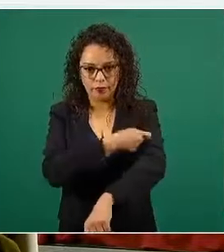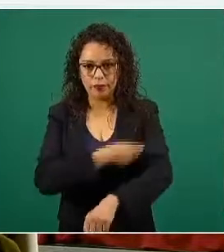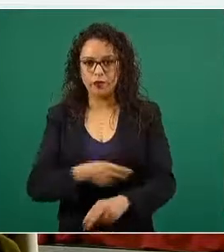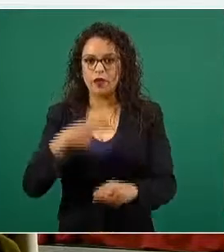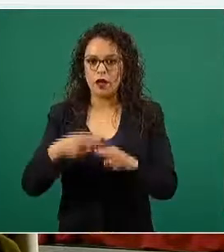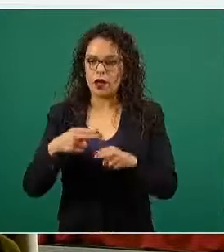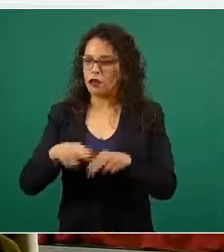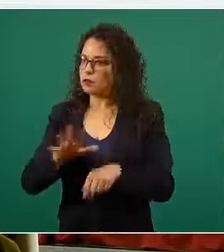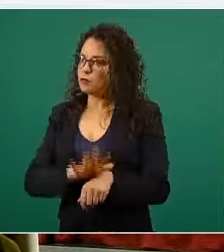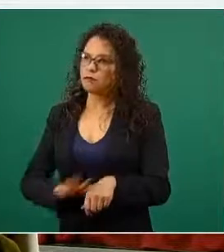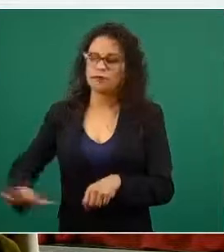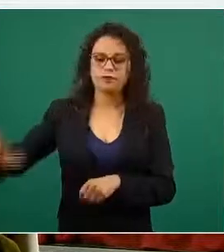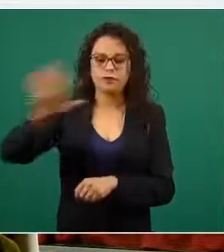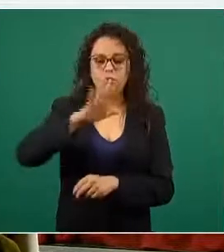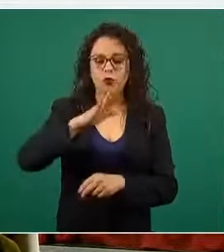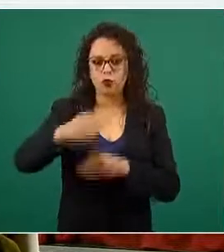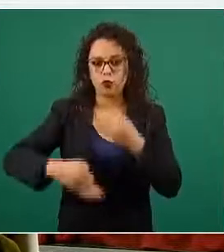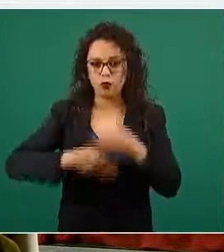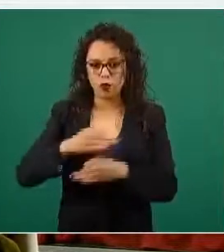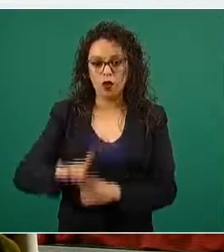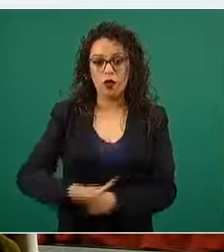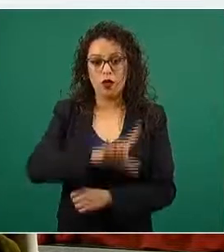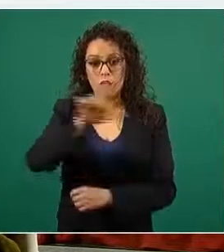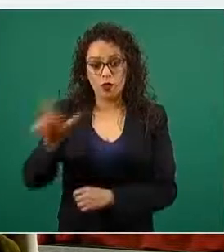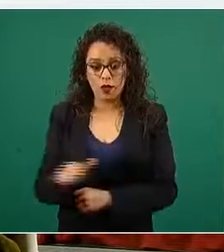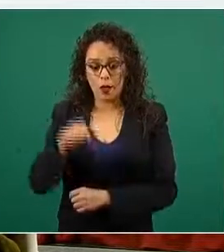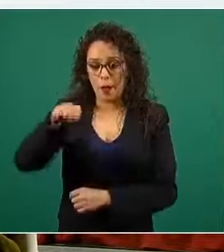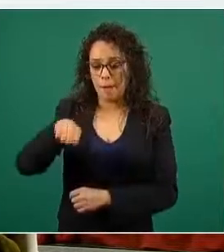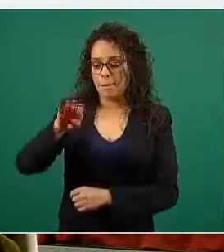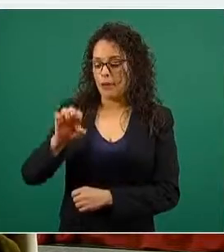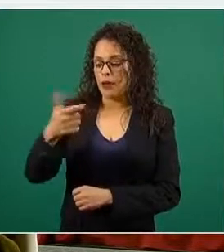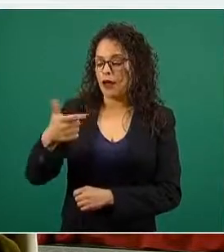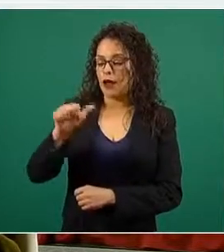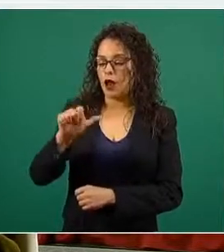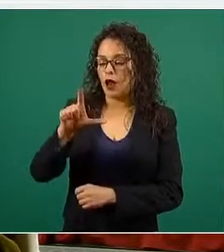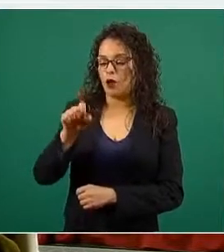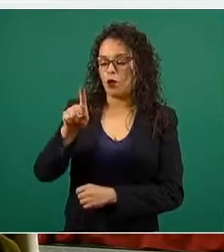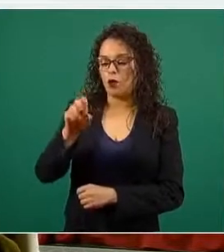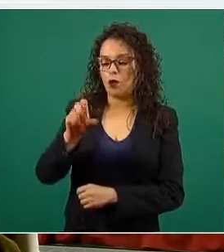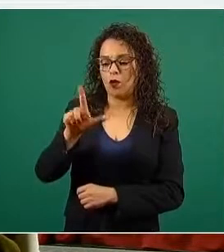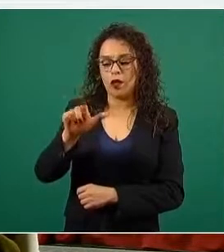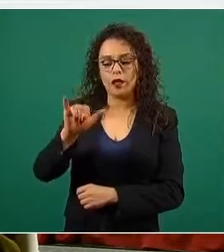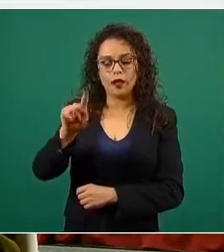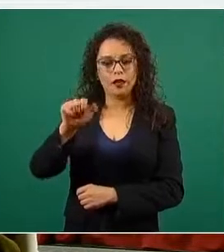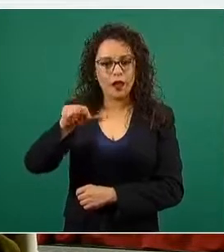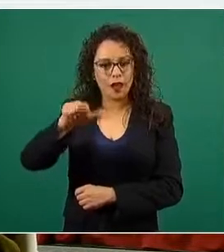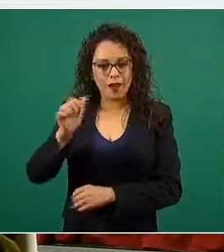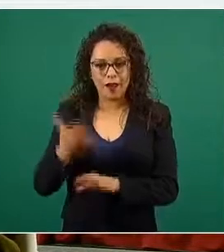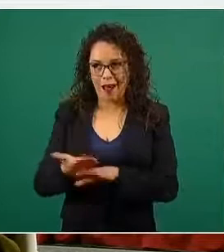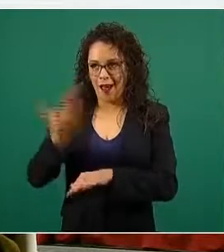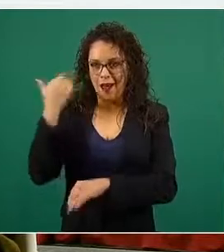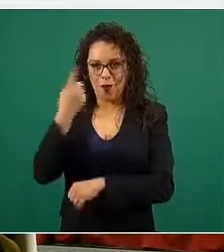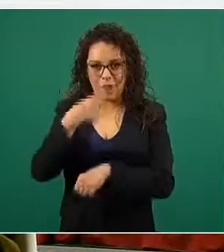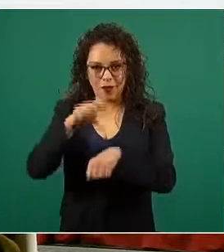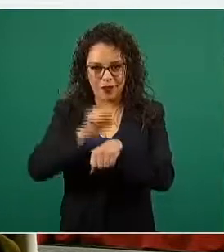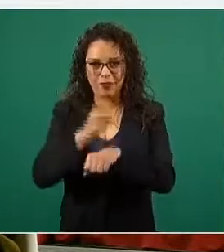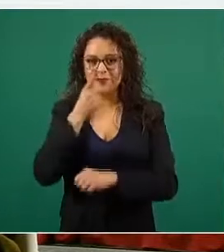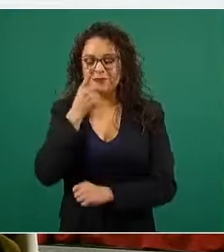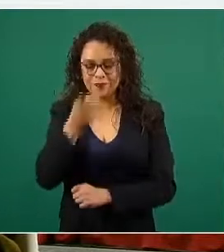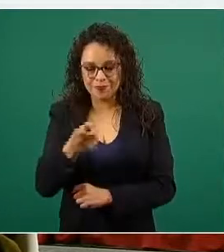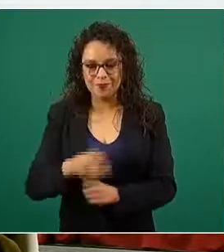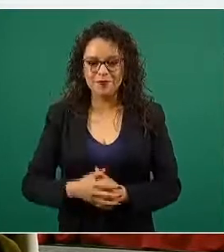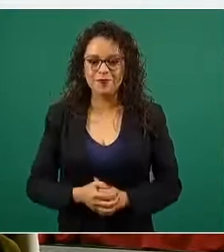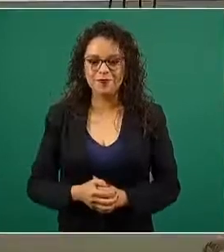de México. Después la zona megalopolitana, que ya expresábamos la semana pasada, es el